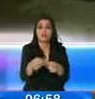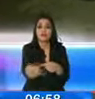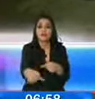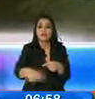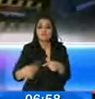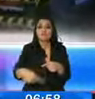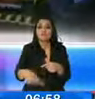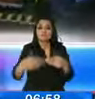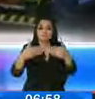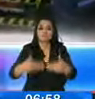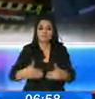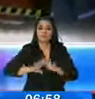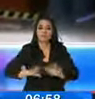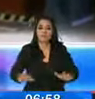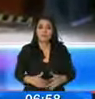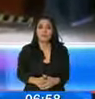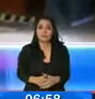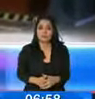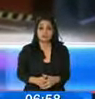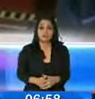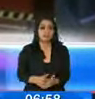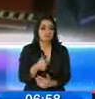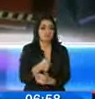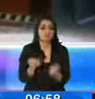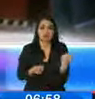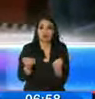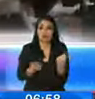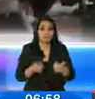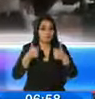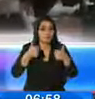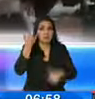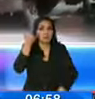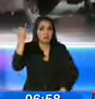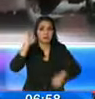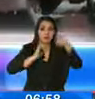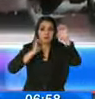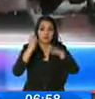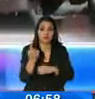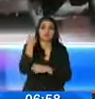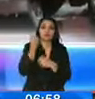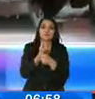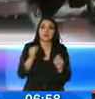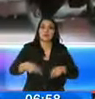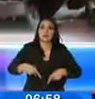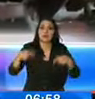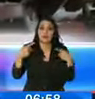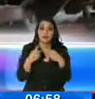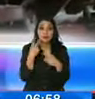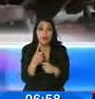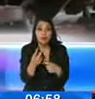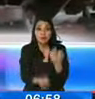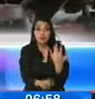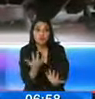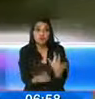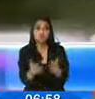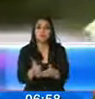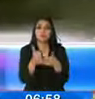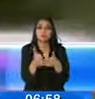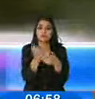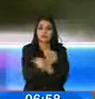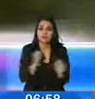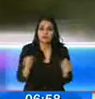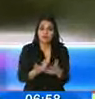la cabina. También el rápido accionar de uno de los conductores salvó la vida del otro al ver que la cabina de este se quemaba. Que aparte